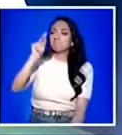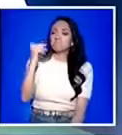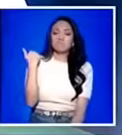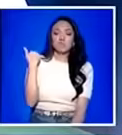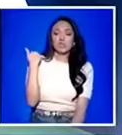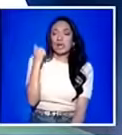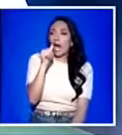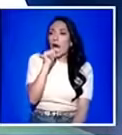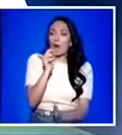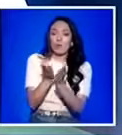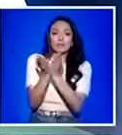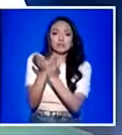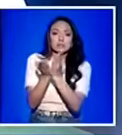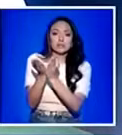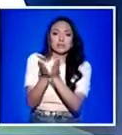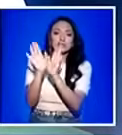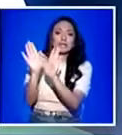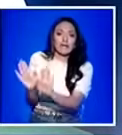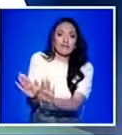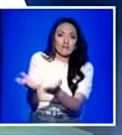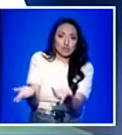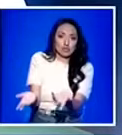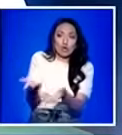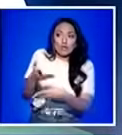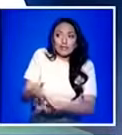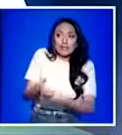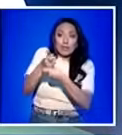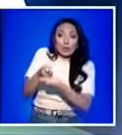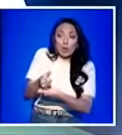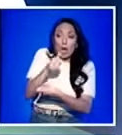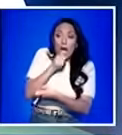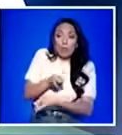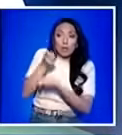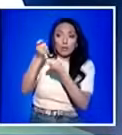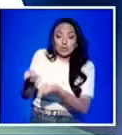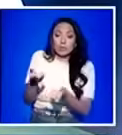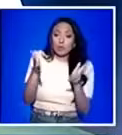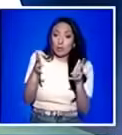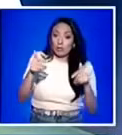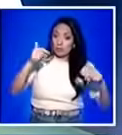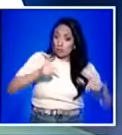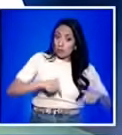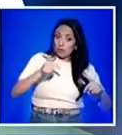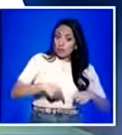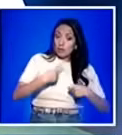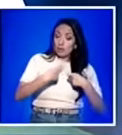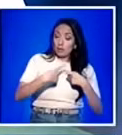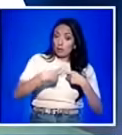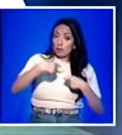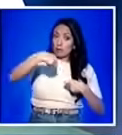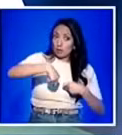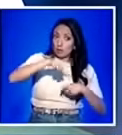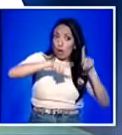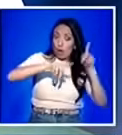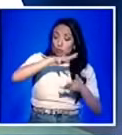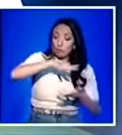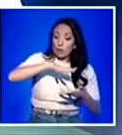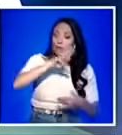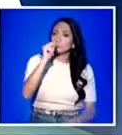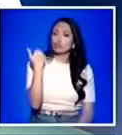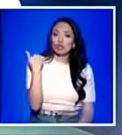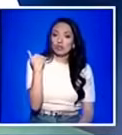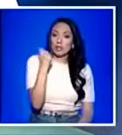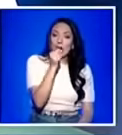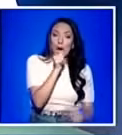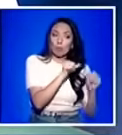acceso a servicios de agua potable gestionados de forma segura. Incluso varios barrios de Quito no cuentan con el líquido vital en sus casas de